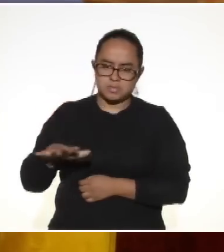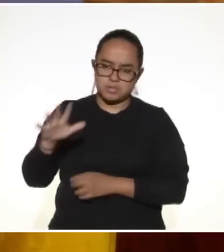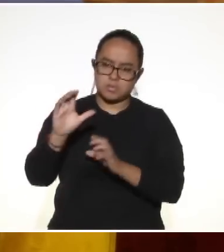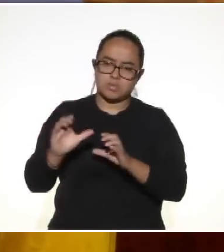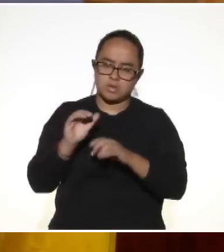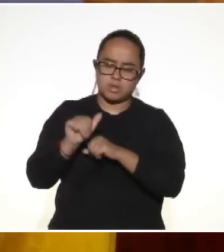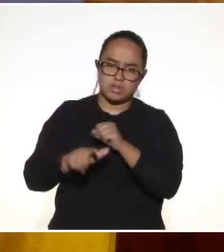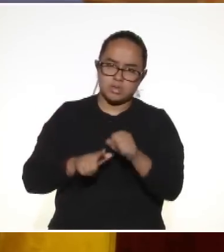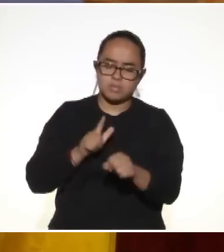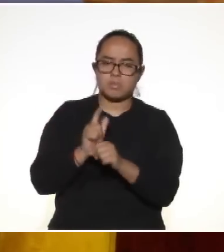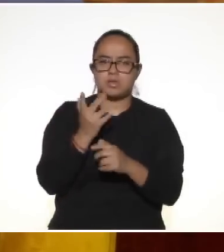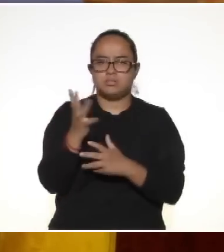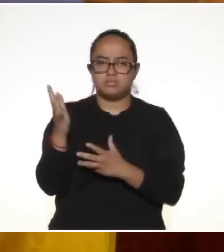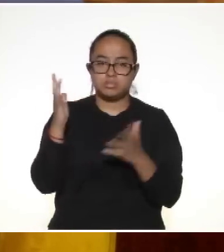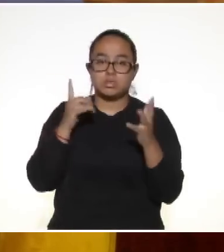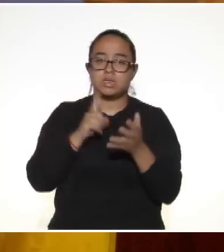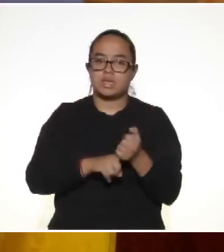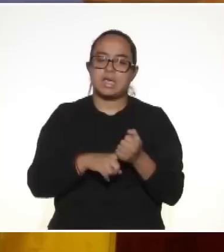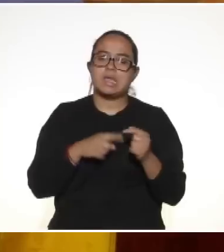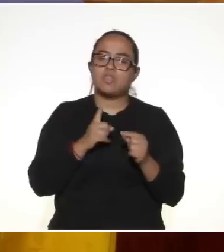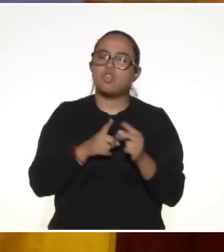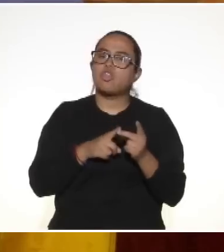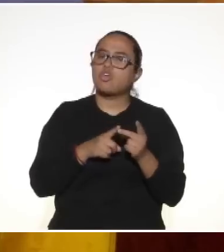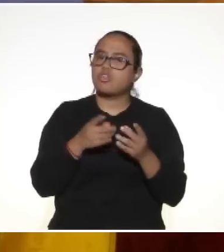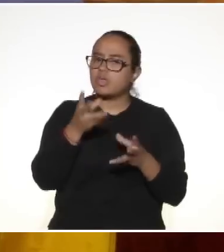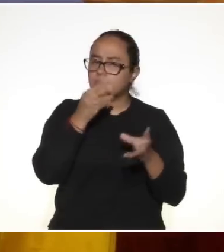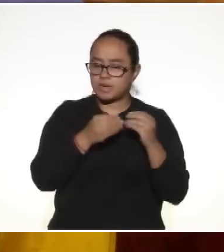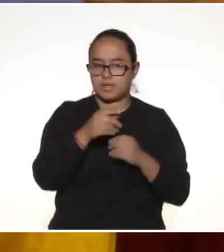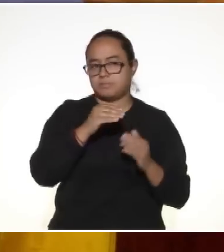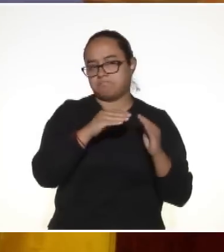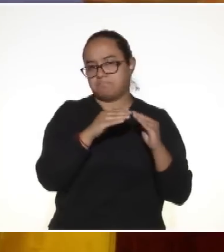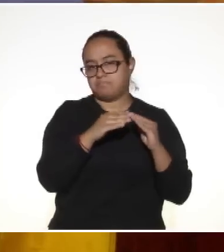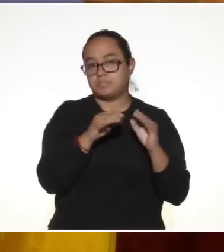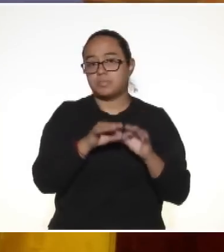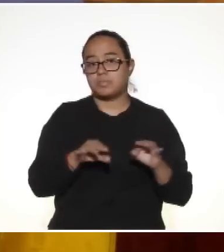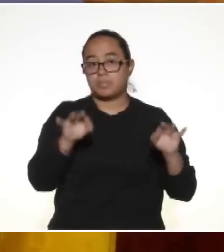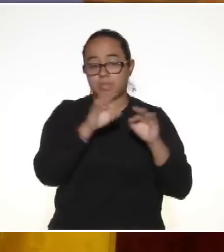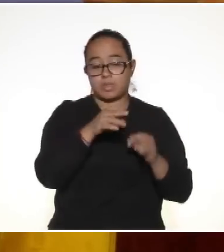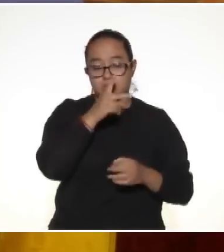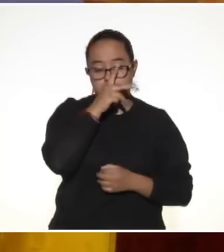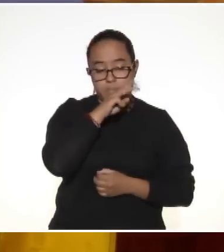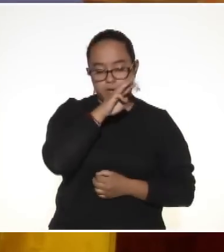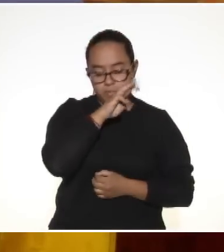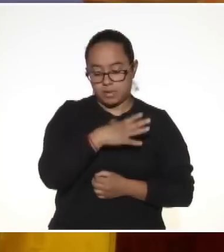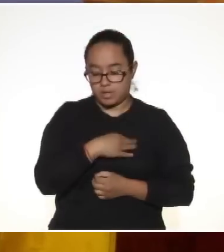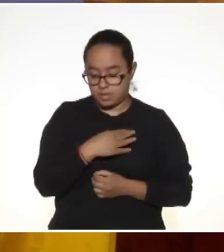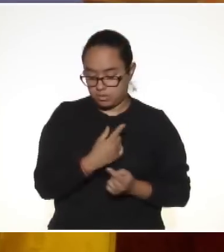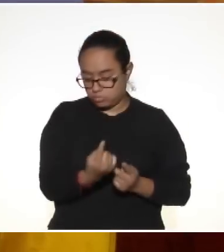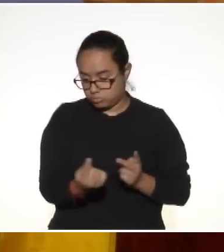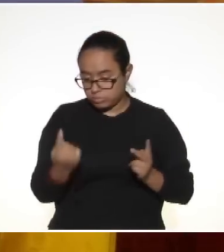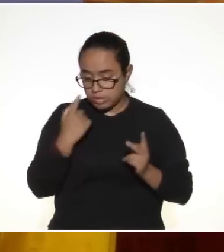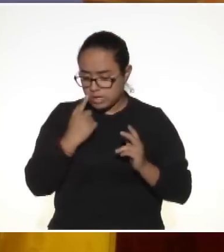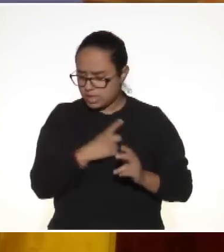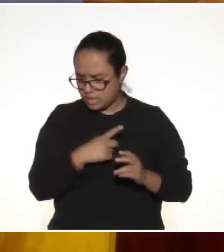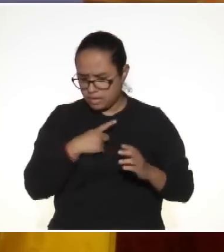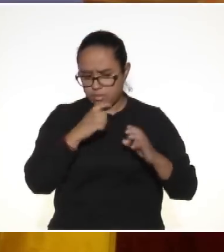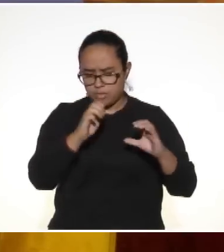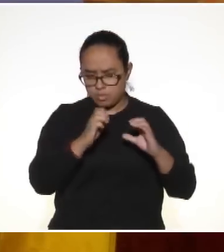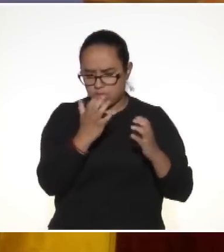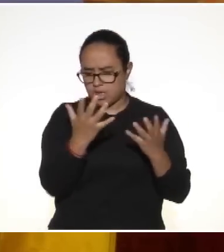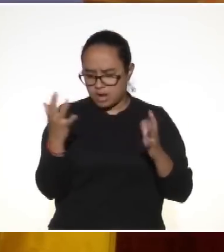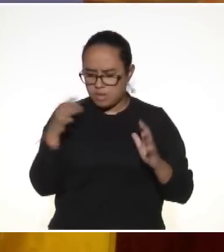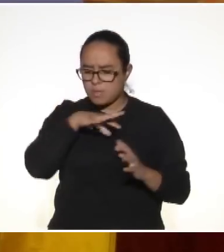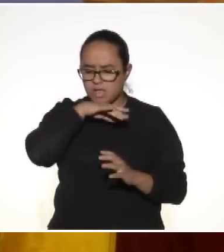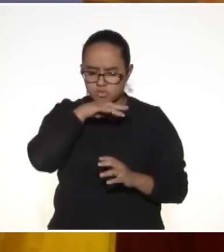estas cuestiones se aprenden desde casa. La importancia que tiene que los papás le enseñen a los niños el cuidado del medio ambiente es